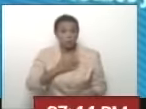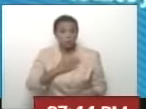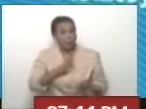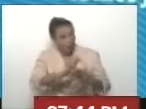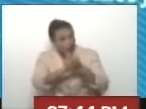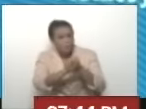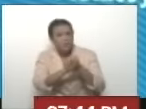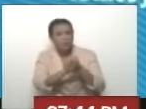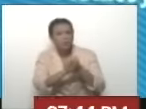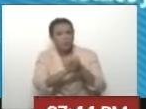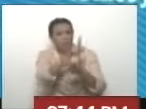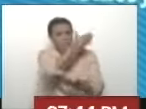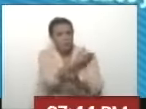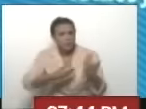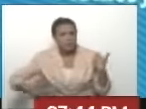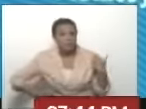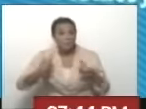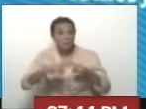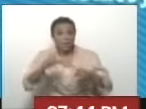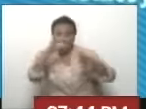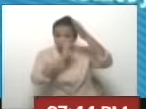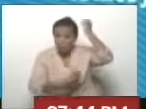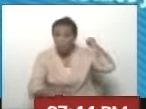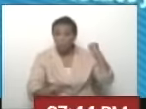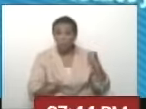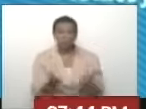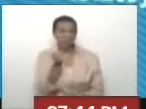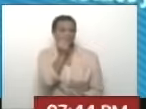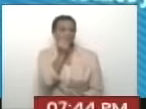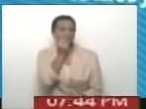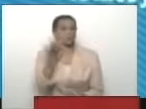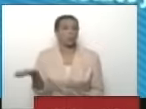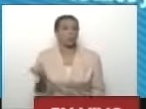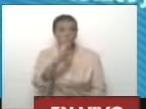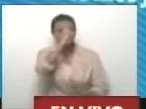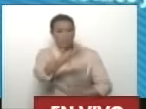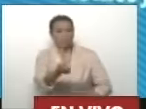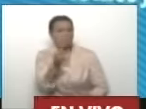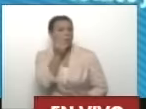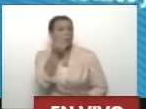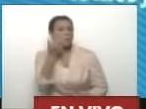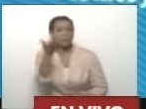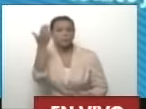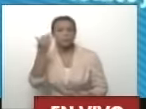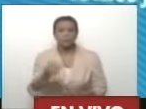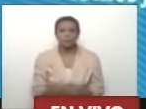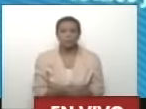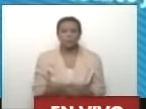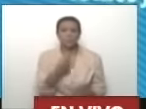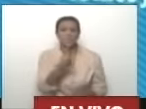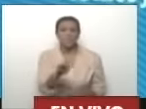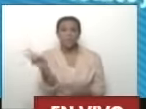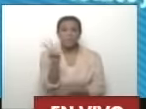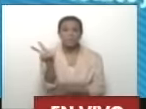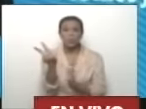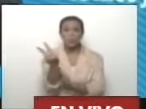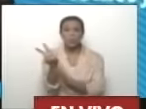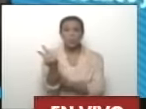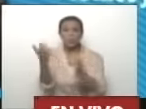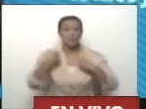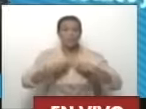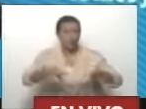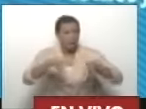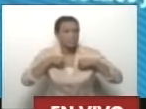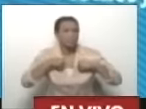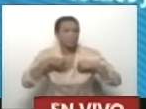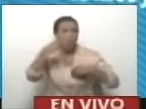amistad con Macron, pero su cancillería son unos insolentes, falta de respeto. Diciendo que Venezuela tenía que